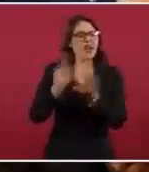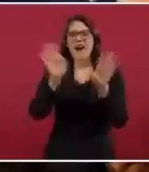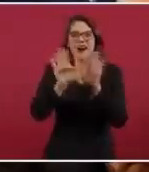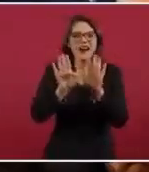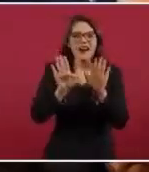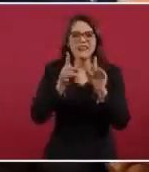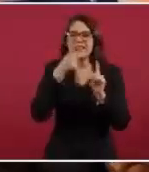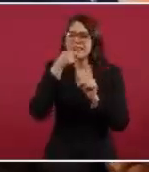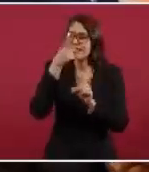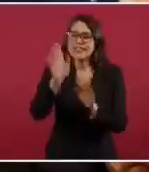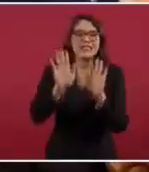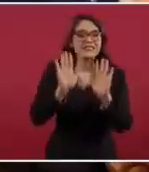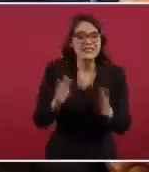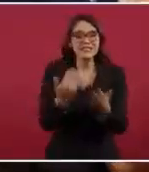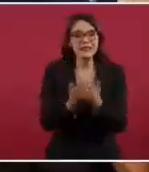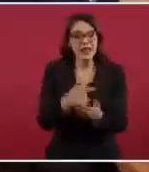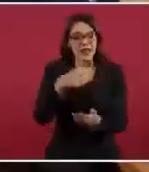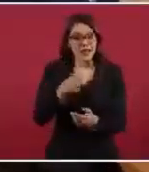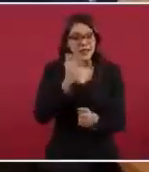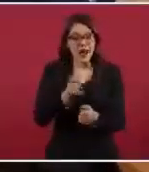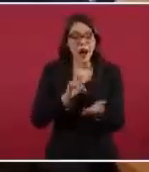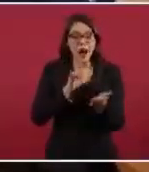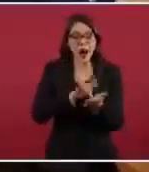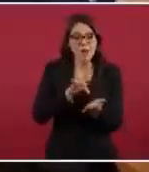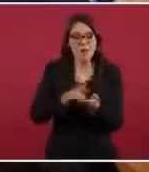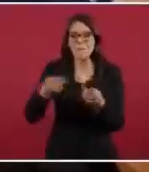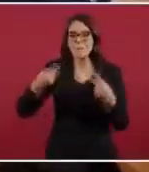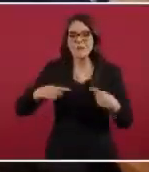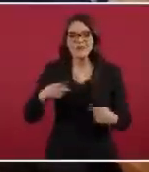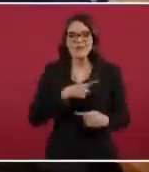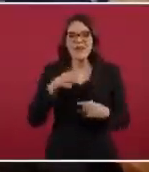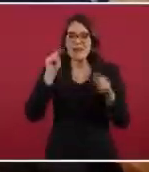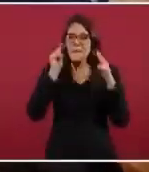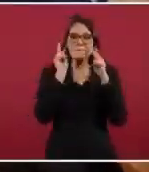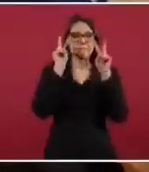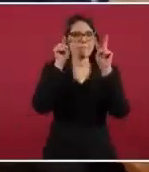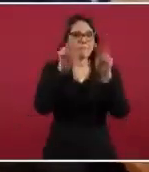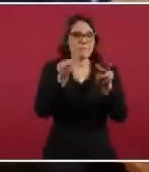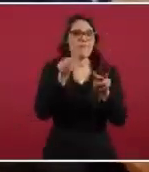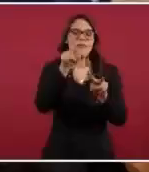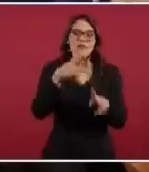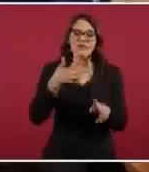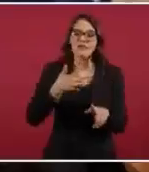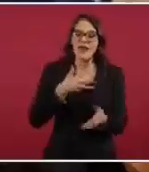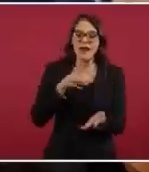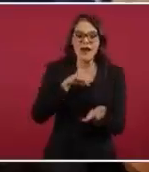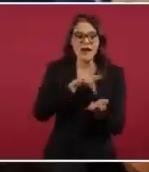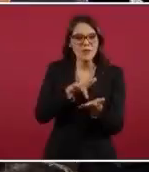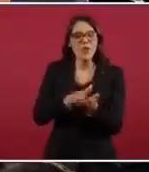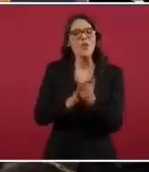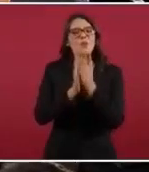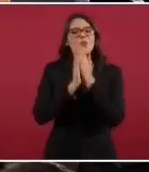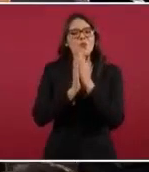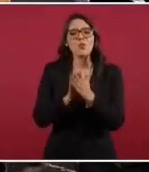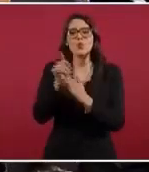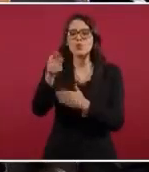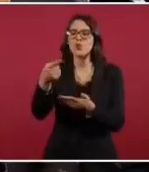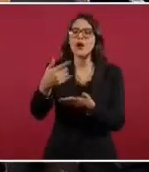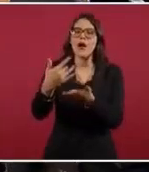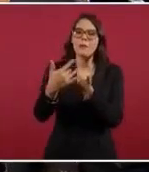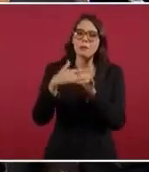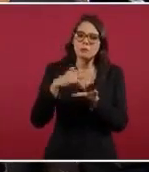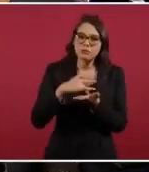es el apoyo en todo el mundo que lo vea, el apoyo que usted tiene. Apóyenos